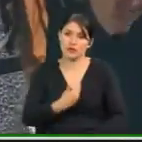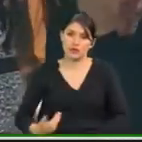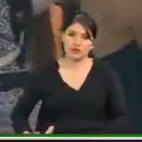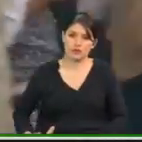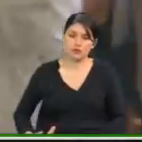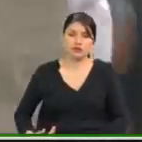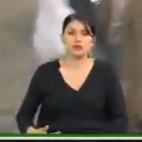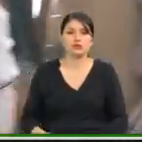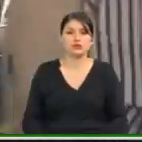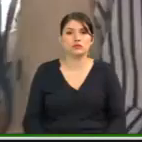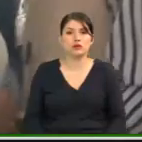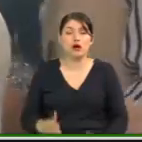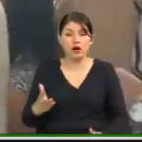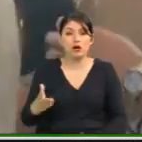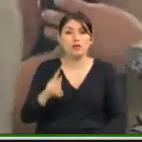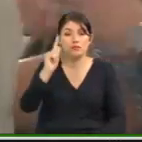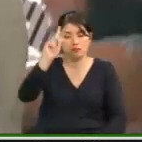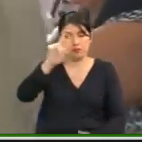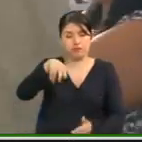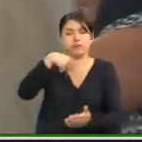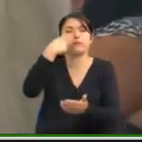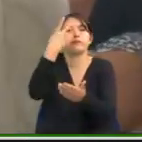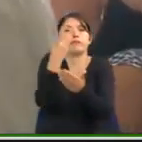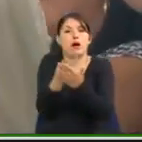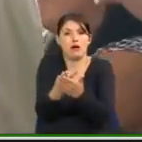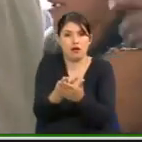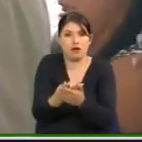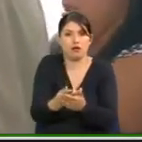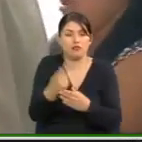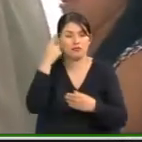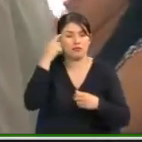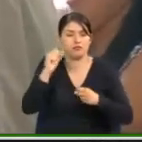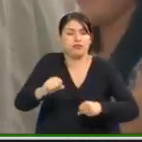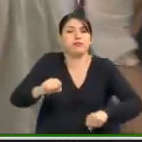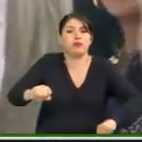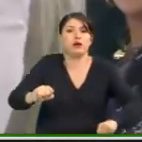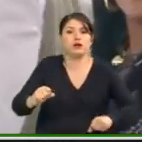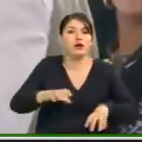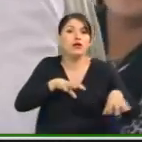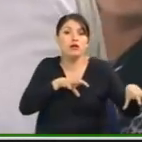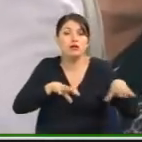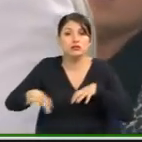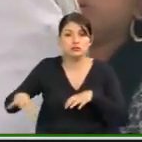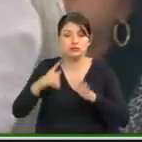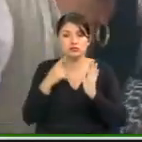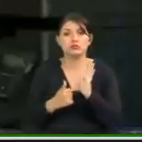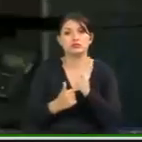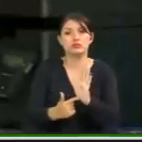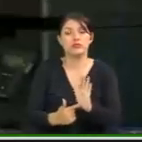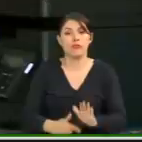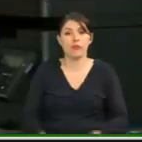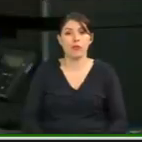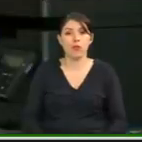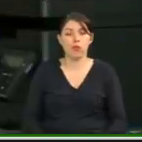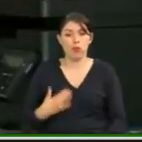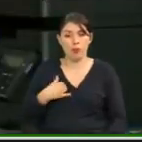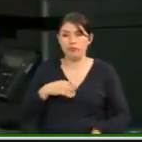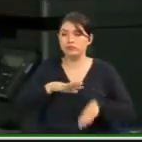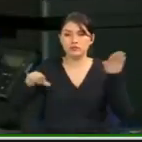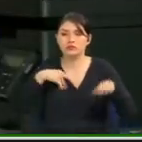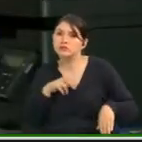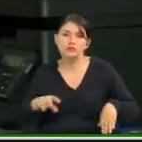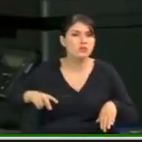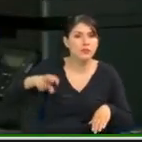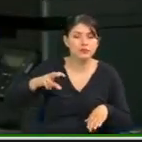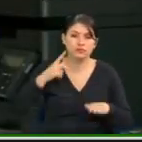de la República en el momento en que el mandatario convulsionó cuando estaba realizando su presentación. Me subí a la tarima,